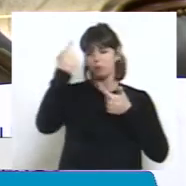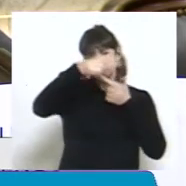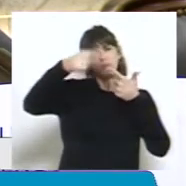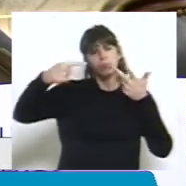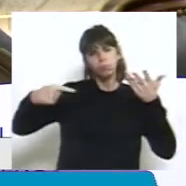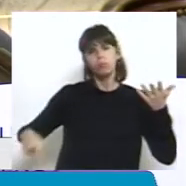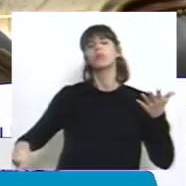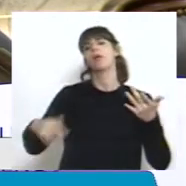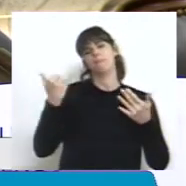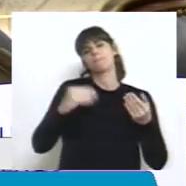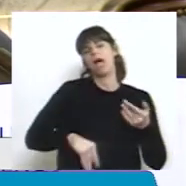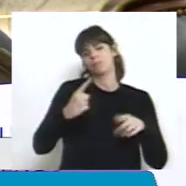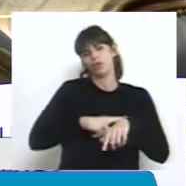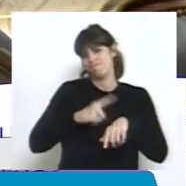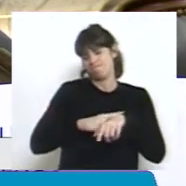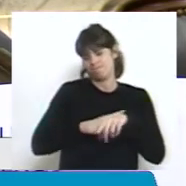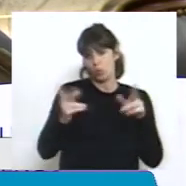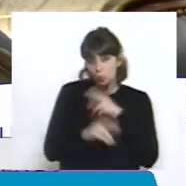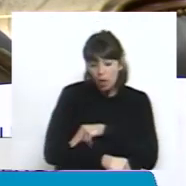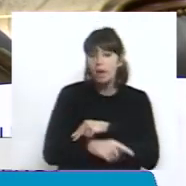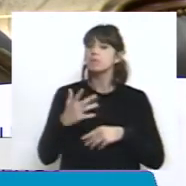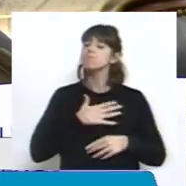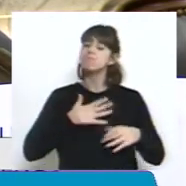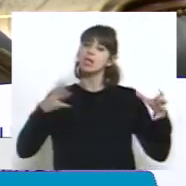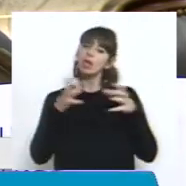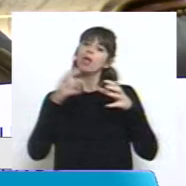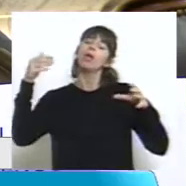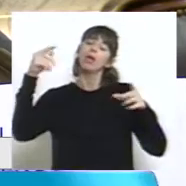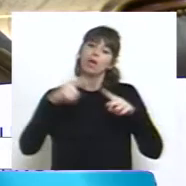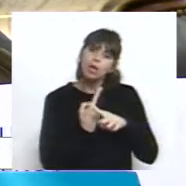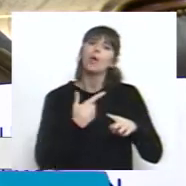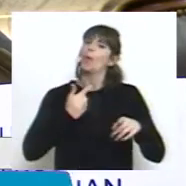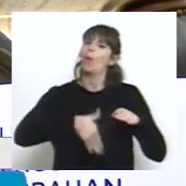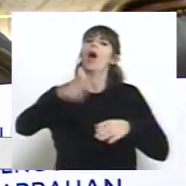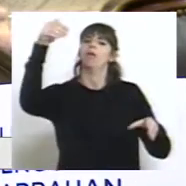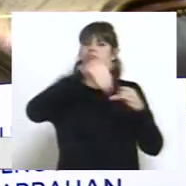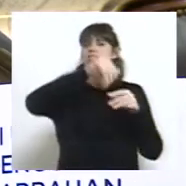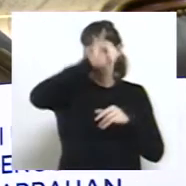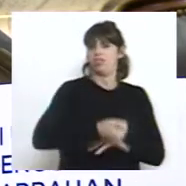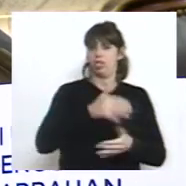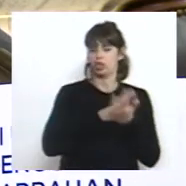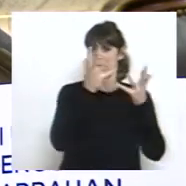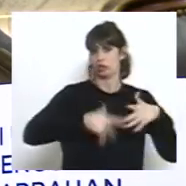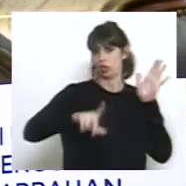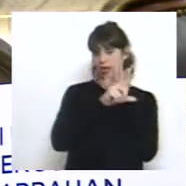que el tiempo no me permite, nuestro bloque va a votar positivamente el proyecto de presupuesto